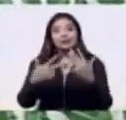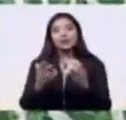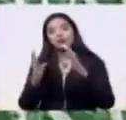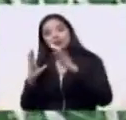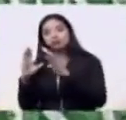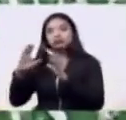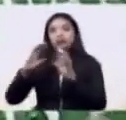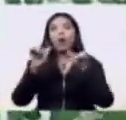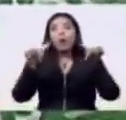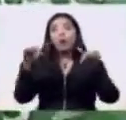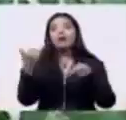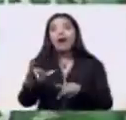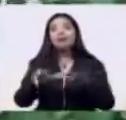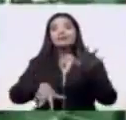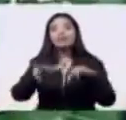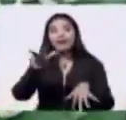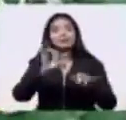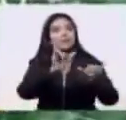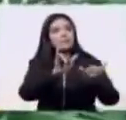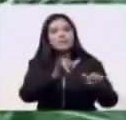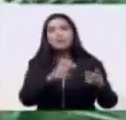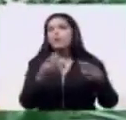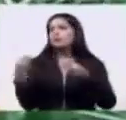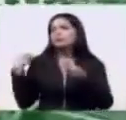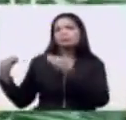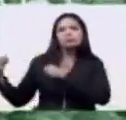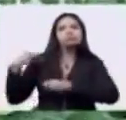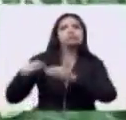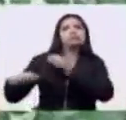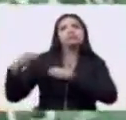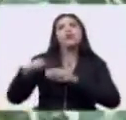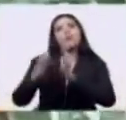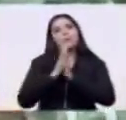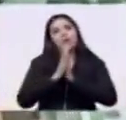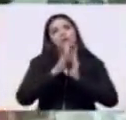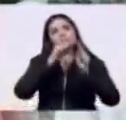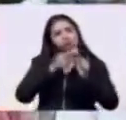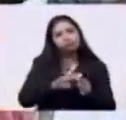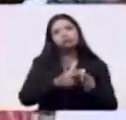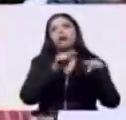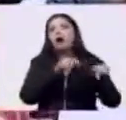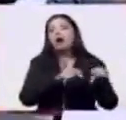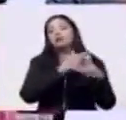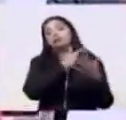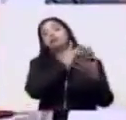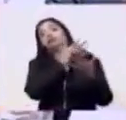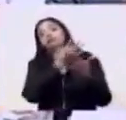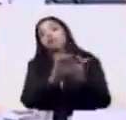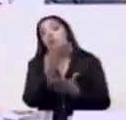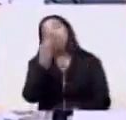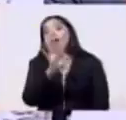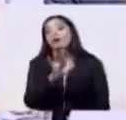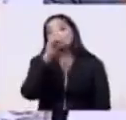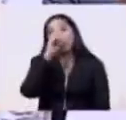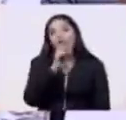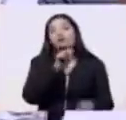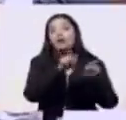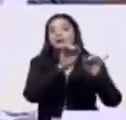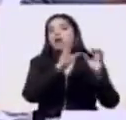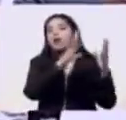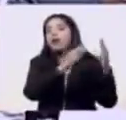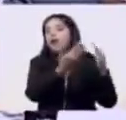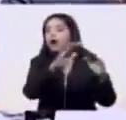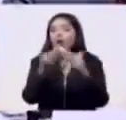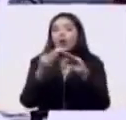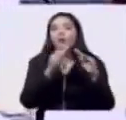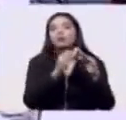de 13, donde ellos mismos nos buscaron para que valoráramos todo el proceso de más de 40 años que tienen en todas esas comunidades recreando